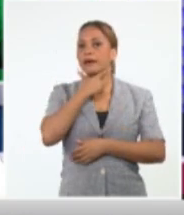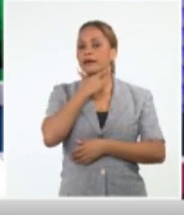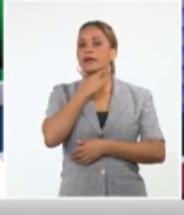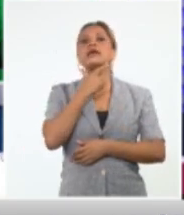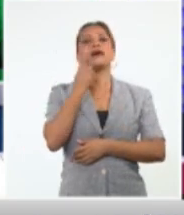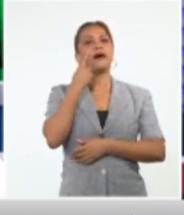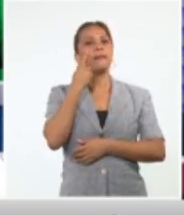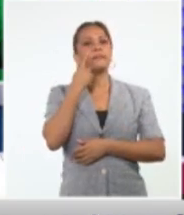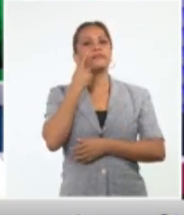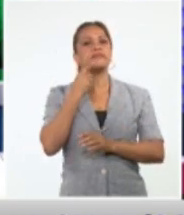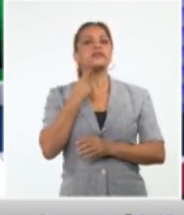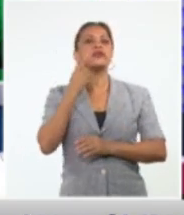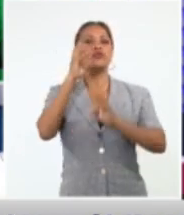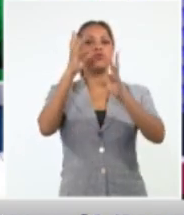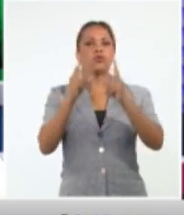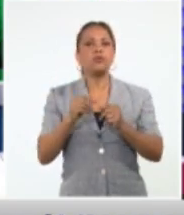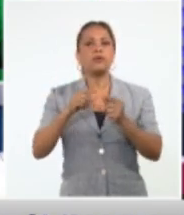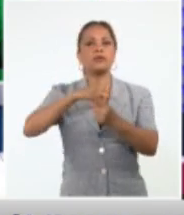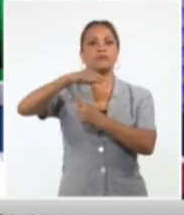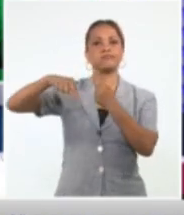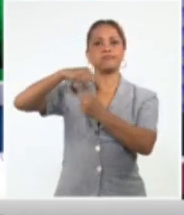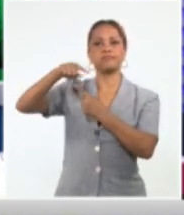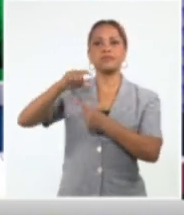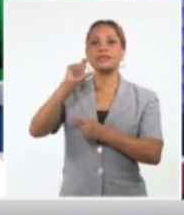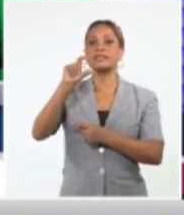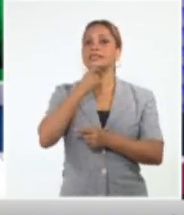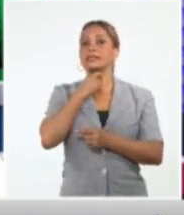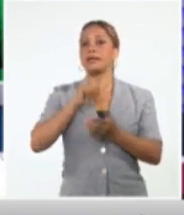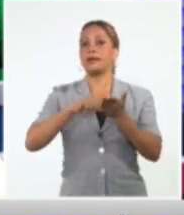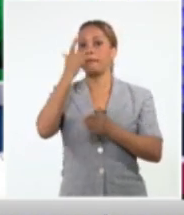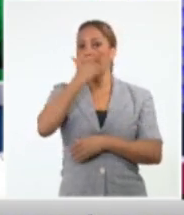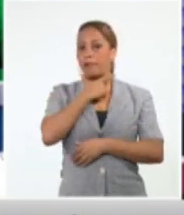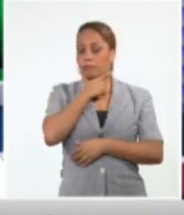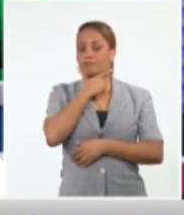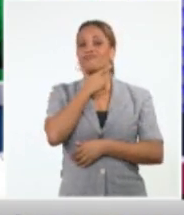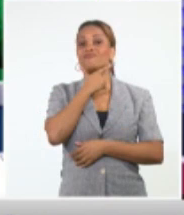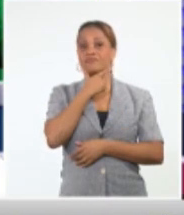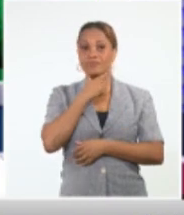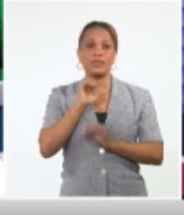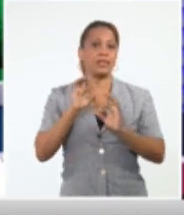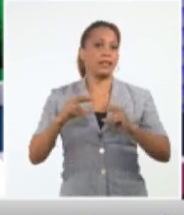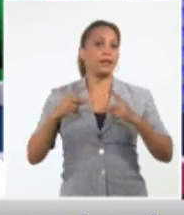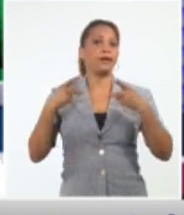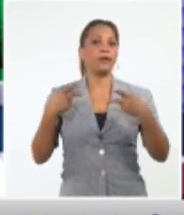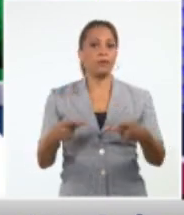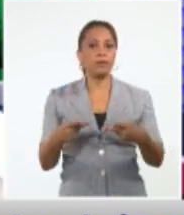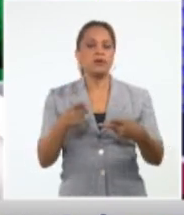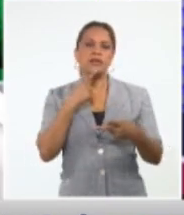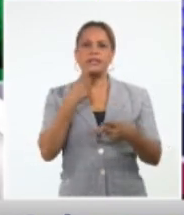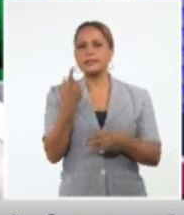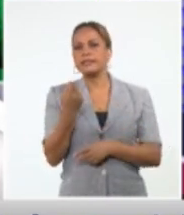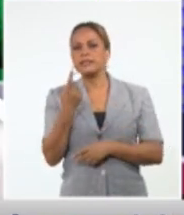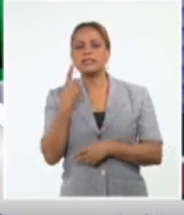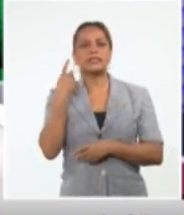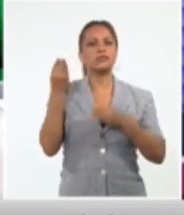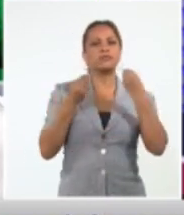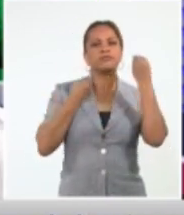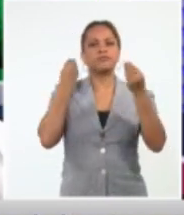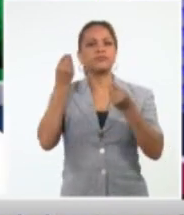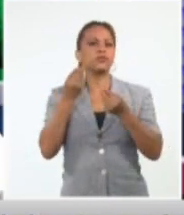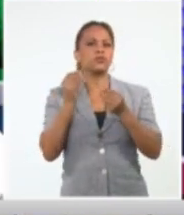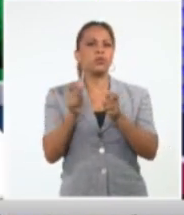elevado de mutaciones en la Omicron, que requieren, hacen pensar de una